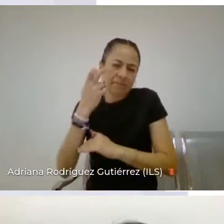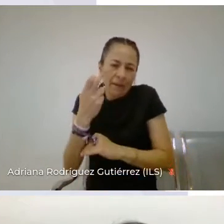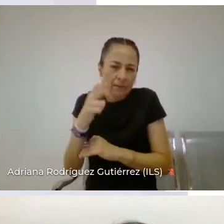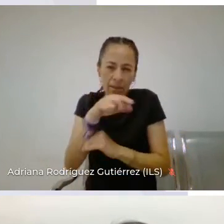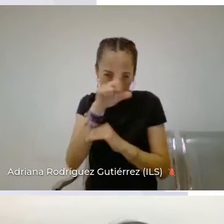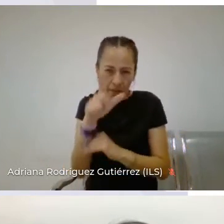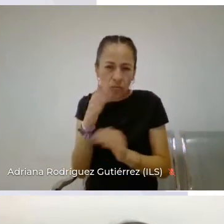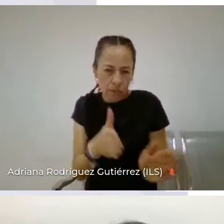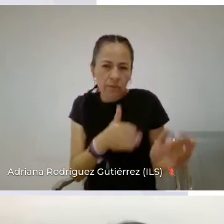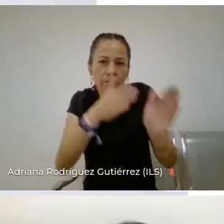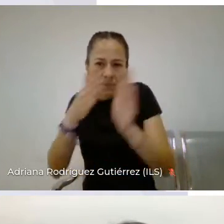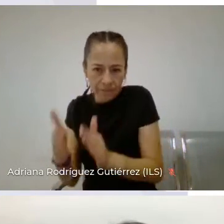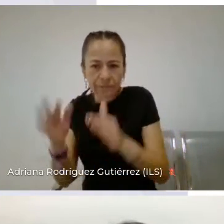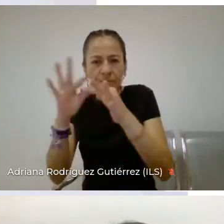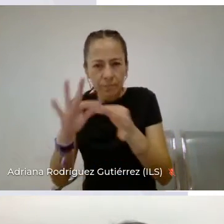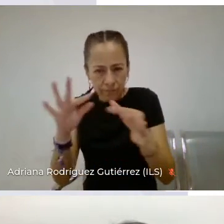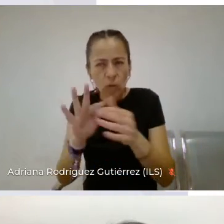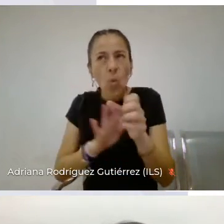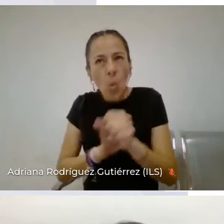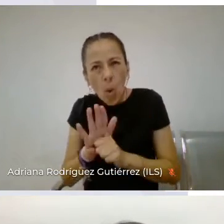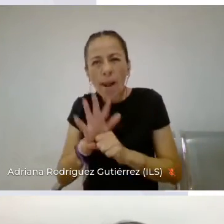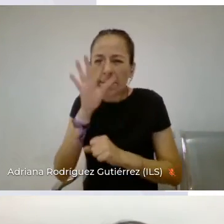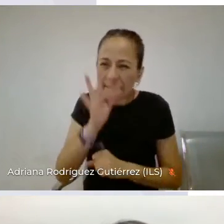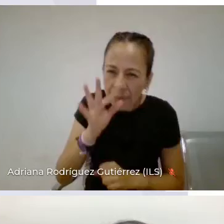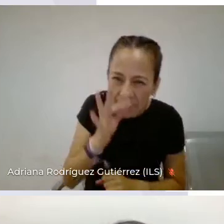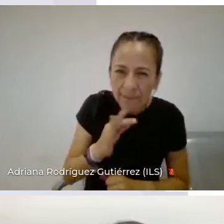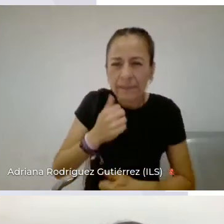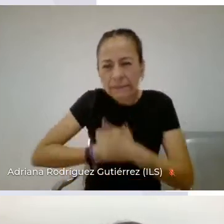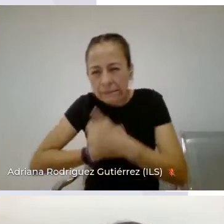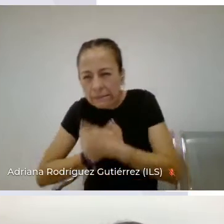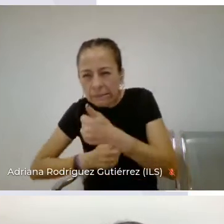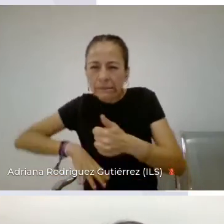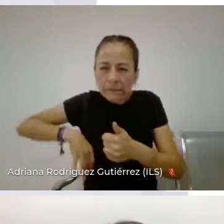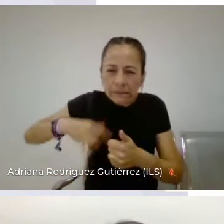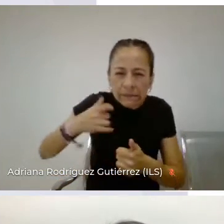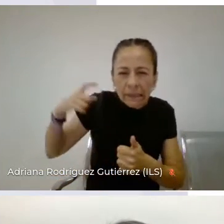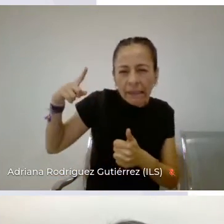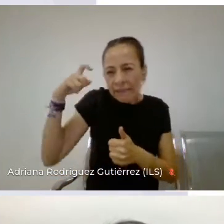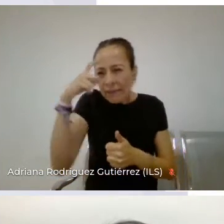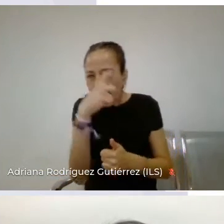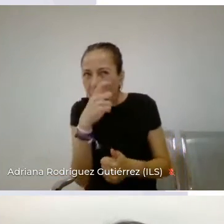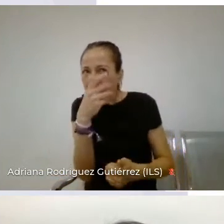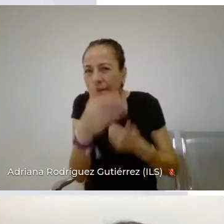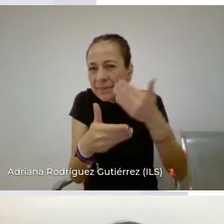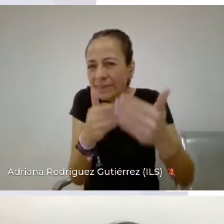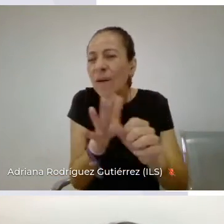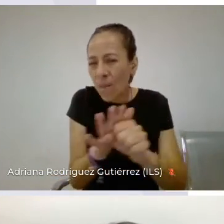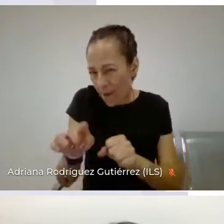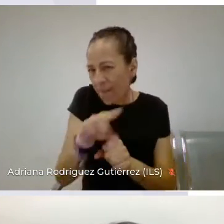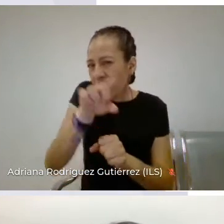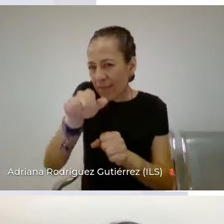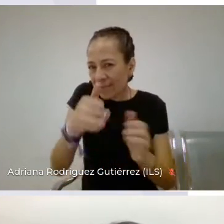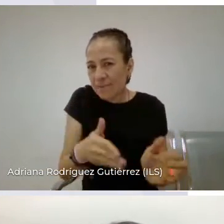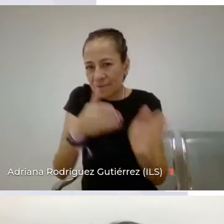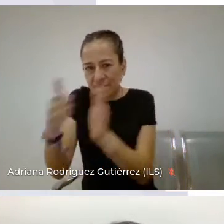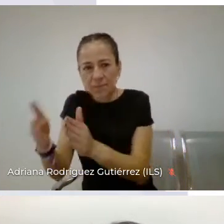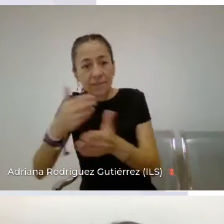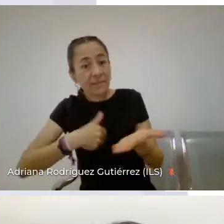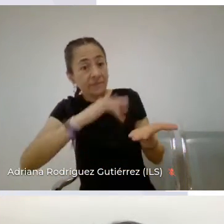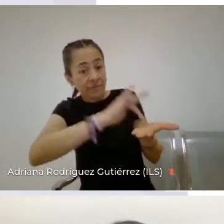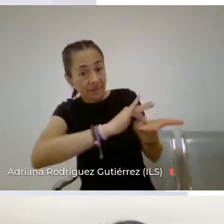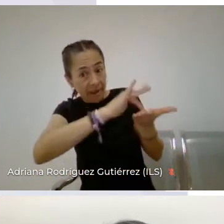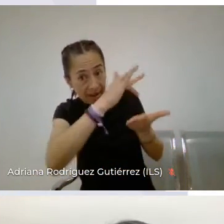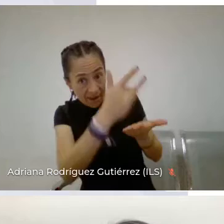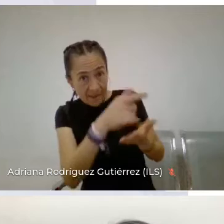retos y en los aprendizajes. Gracias, Laura. Muchas gracias, Andrés. Muy interesante que nos estás planteando otra visión. Desde el